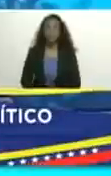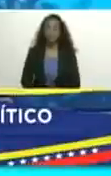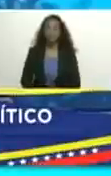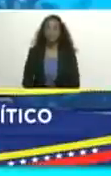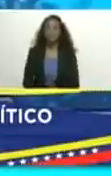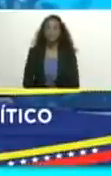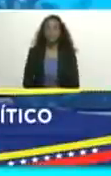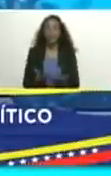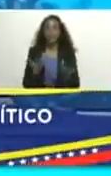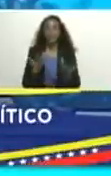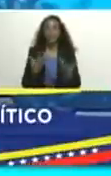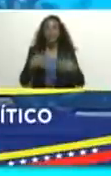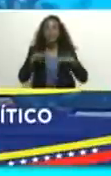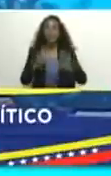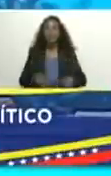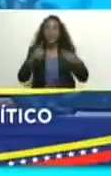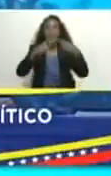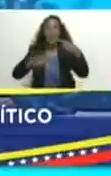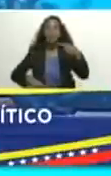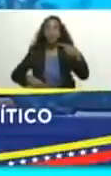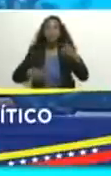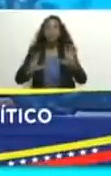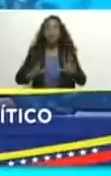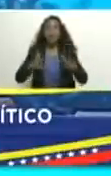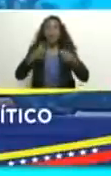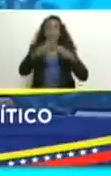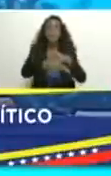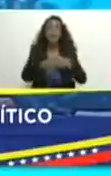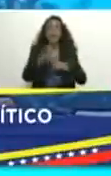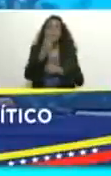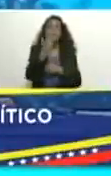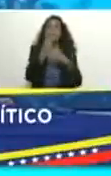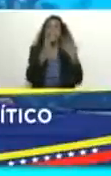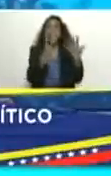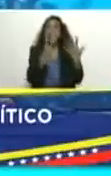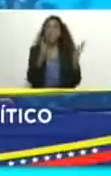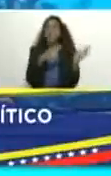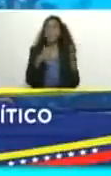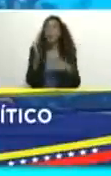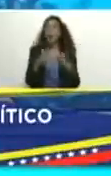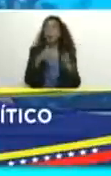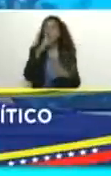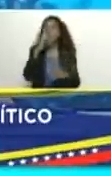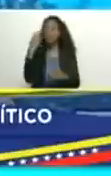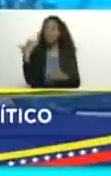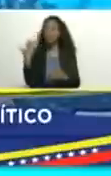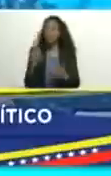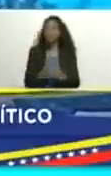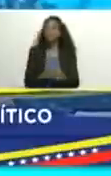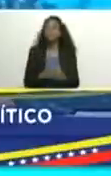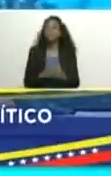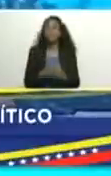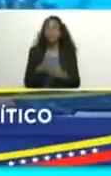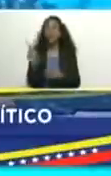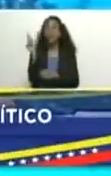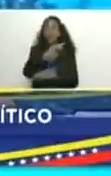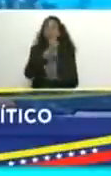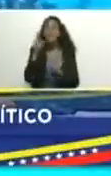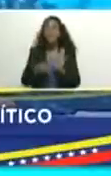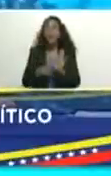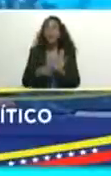la guerra eléctrica que han mantenido, pero que fue brutal, aquel 7 de marzo, ¿lo recuerdan? Todo el mes de marzo,